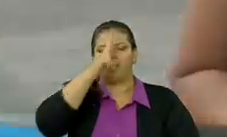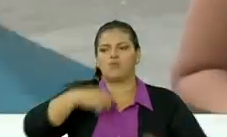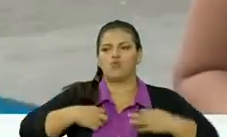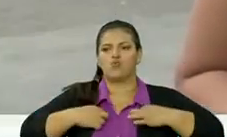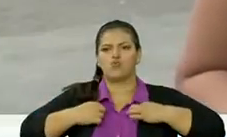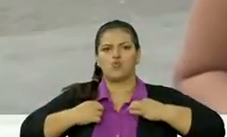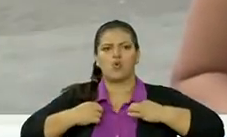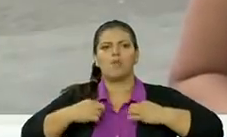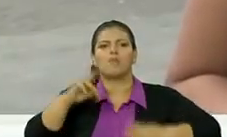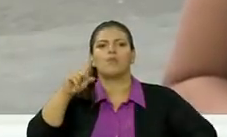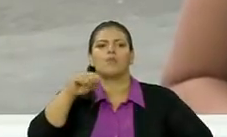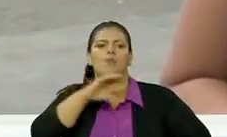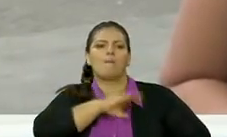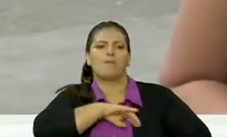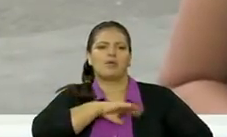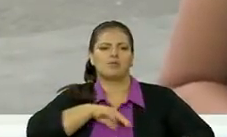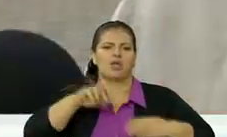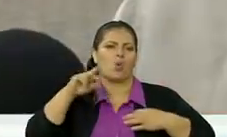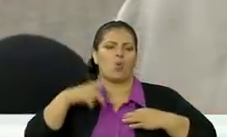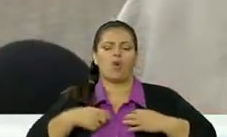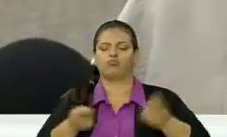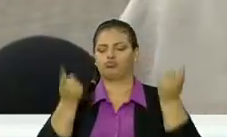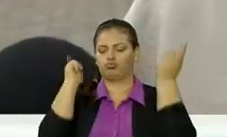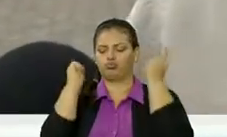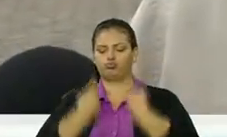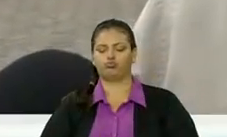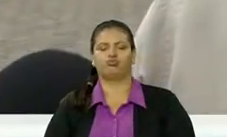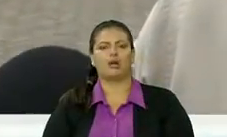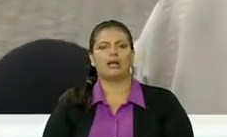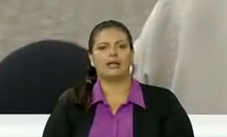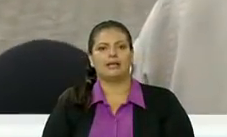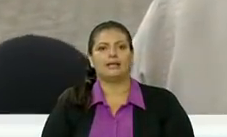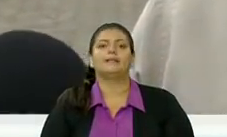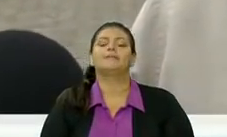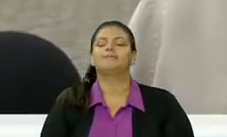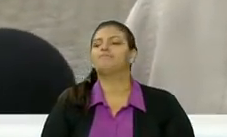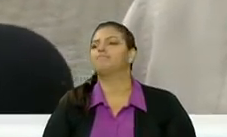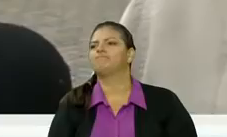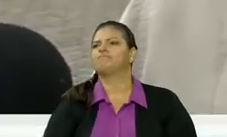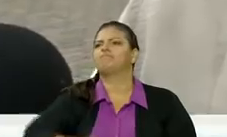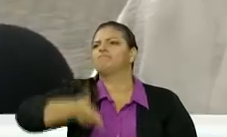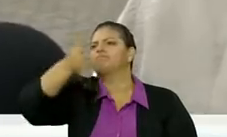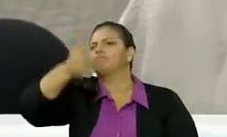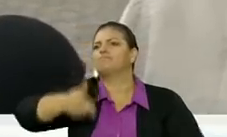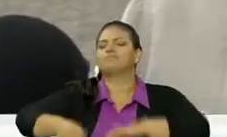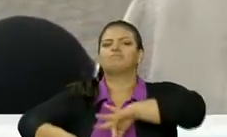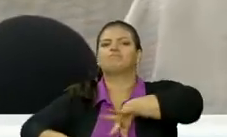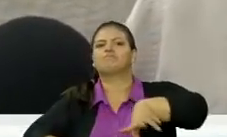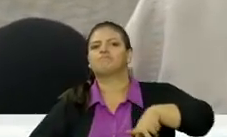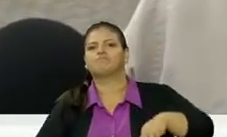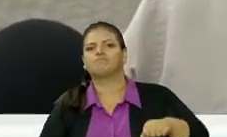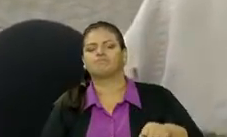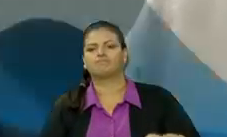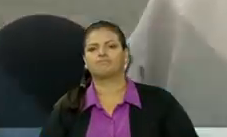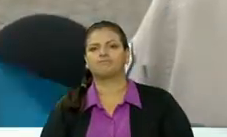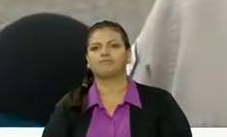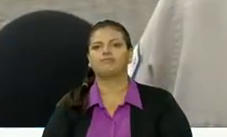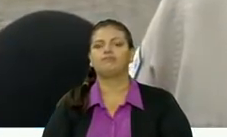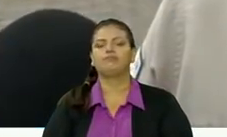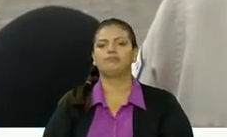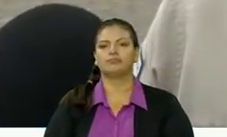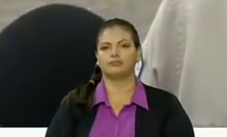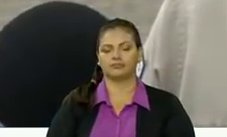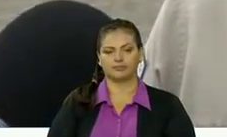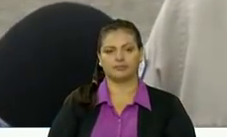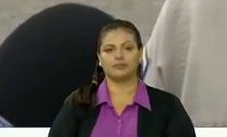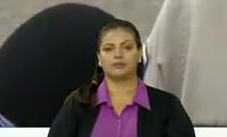asalto a un camión cargado de medicina. Se produjo lamentablemente el robo. El vehículo fue abandonado en el sector de San Luis, en el kilómetro 9 de la